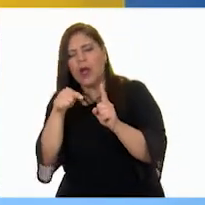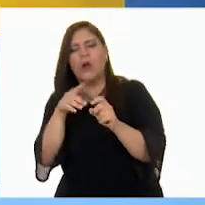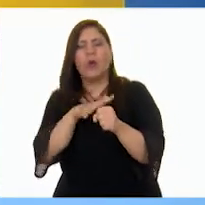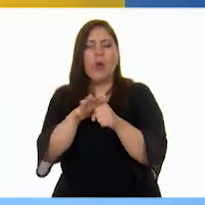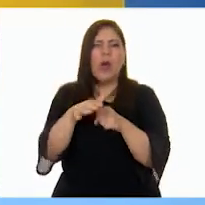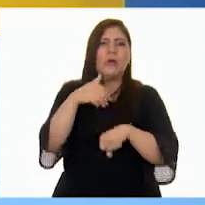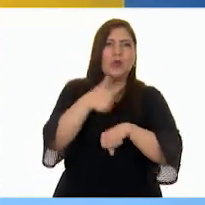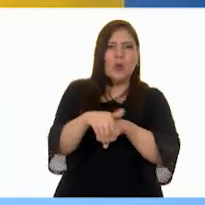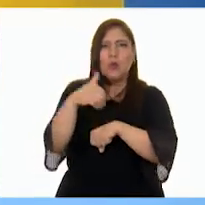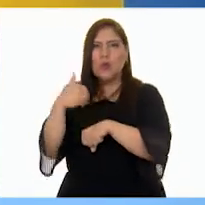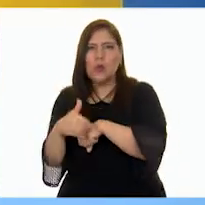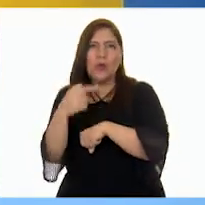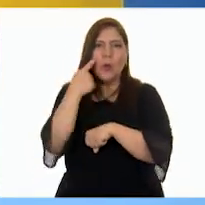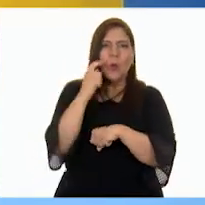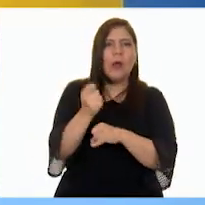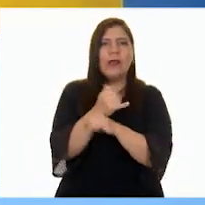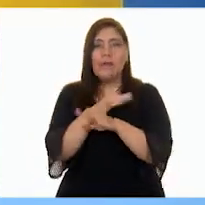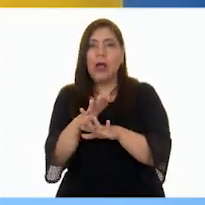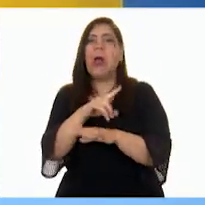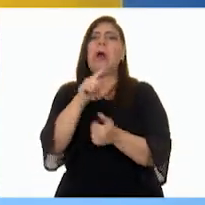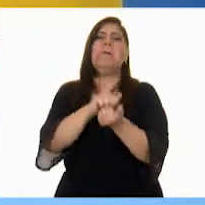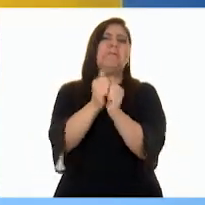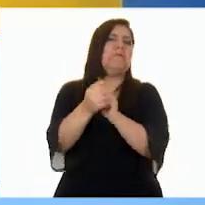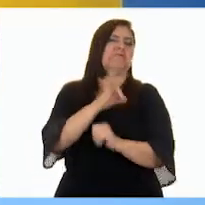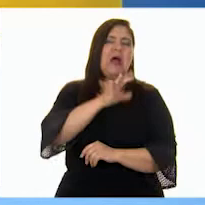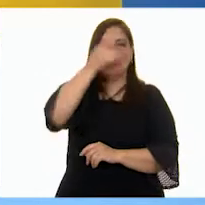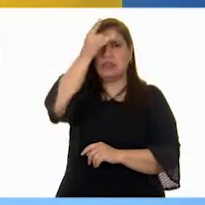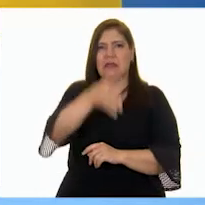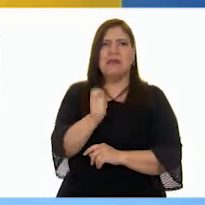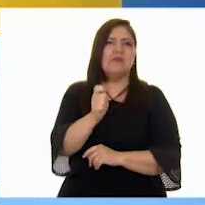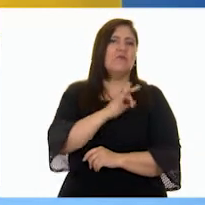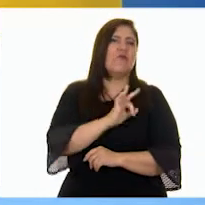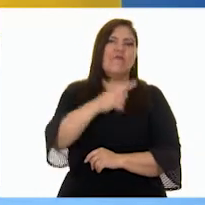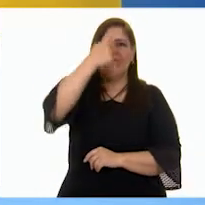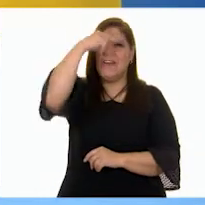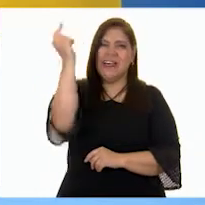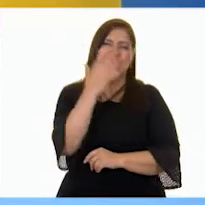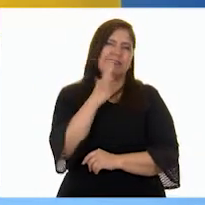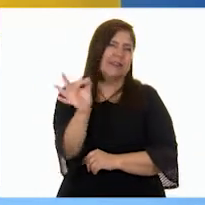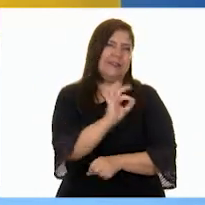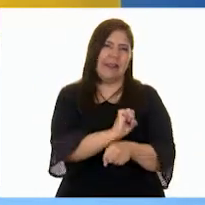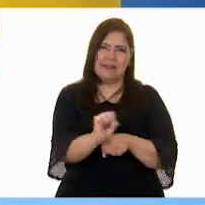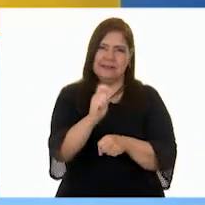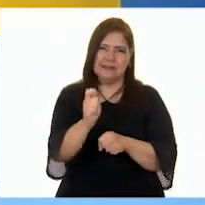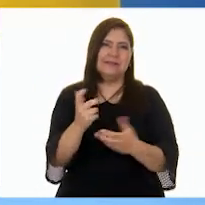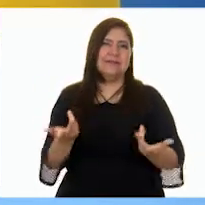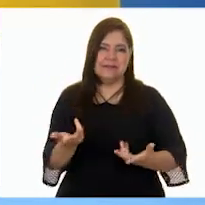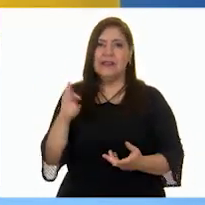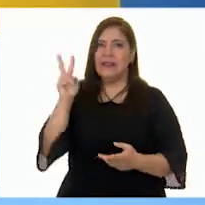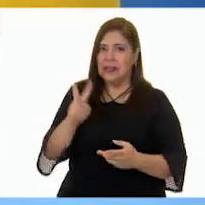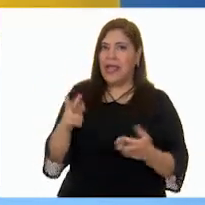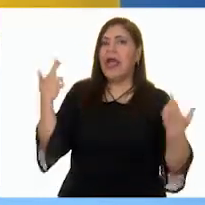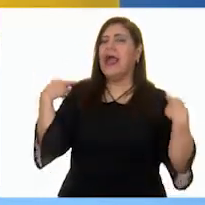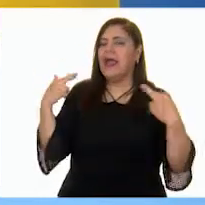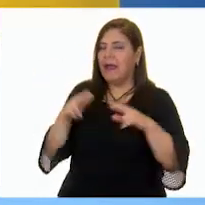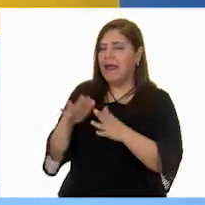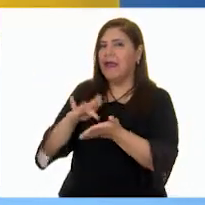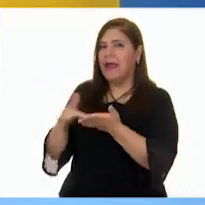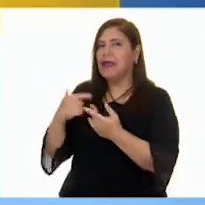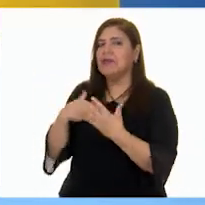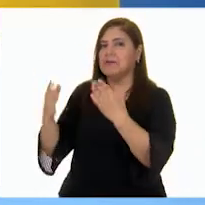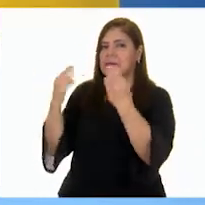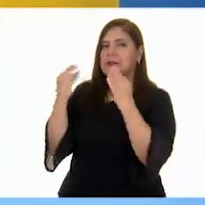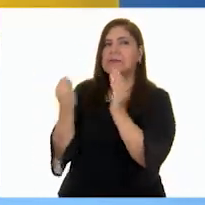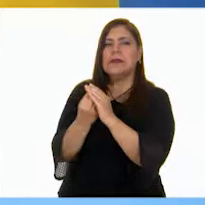y van a ver que se les va a hacer muy fácil todos los desafíos matemáticos. Maestra, muchísimas gracias. Me encanta su clase porque estoy